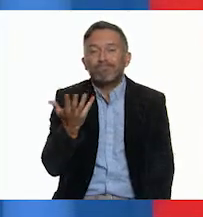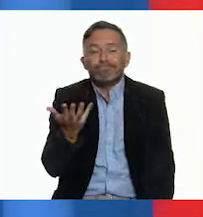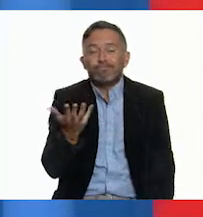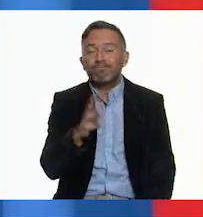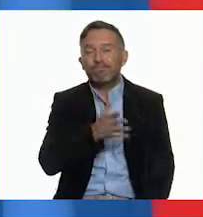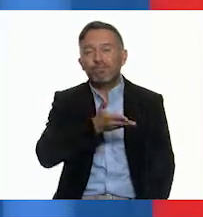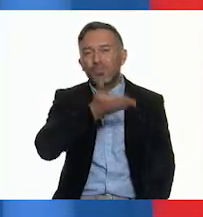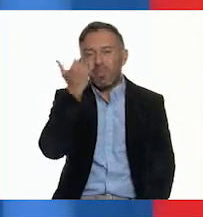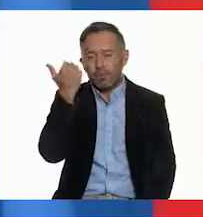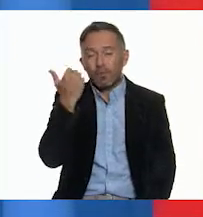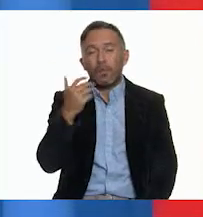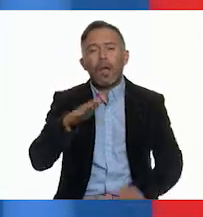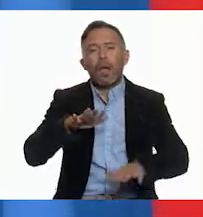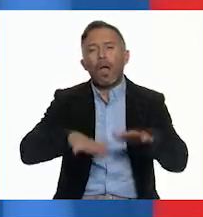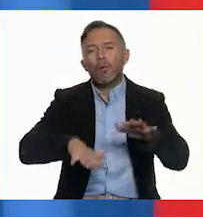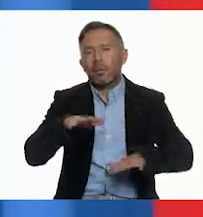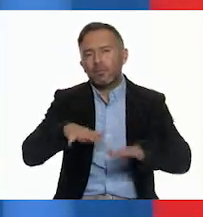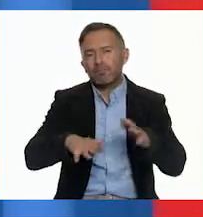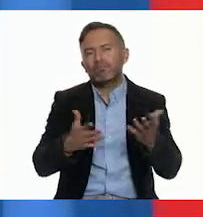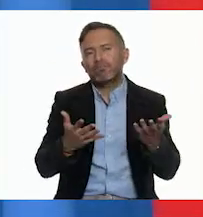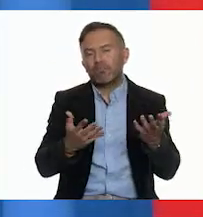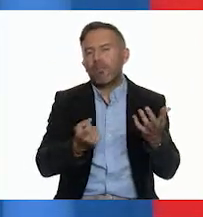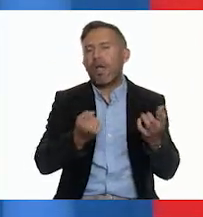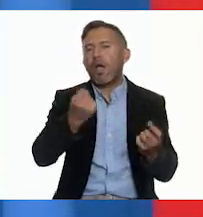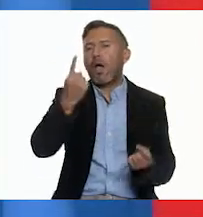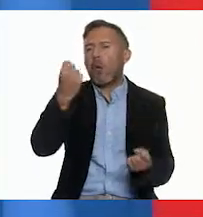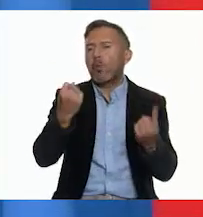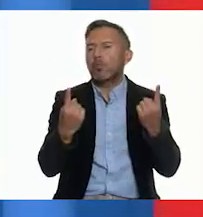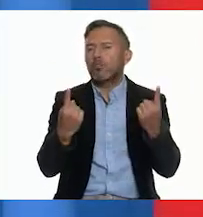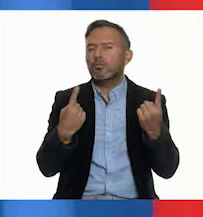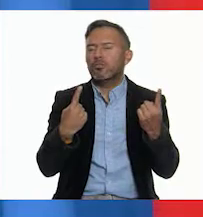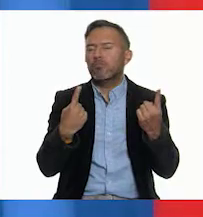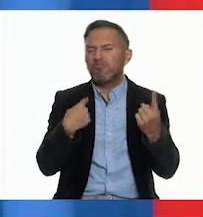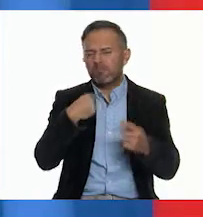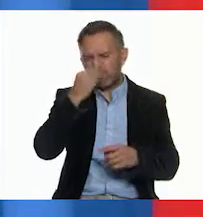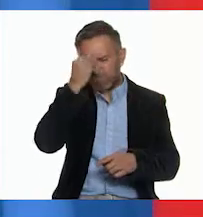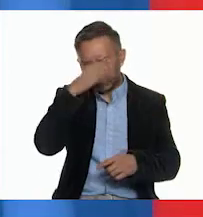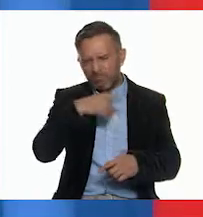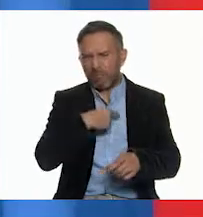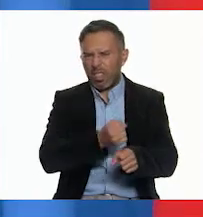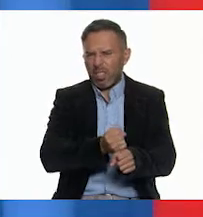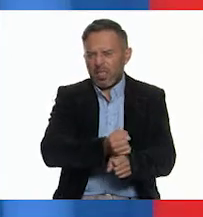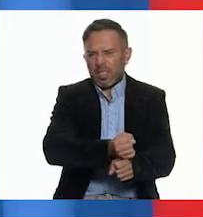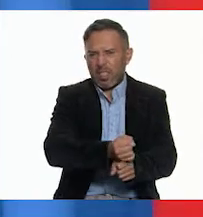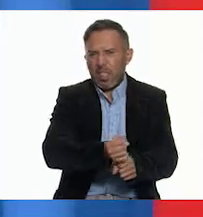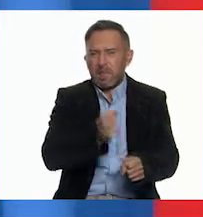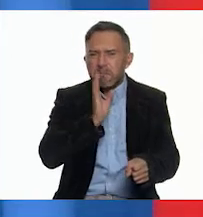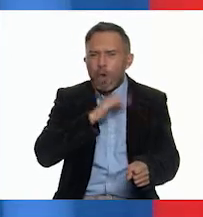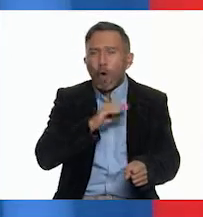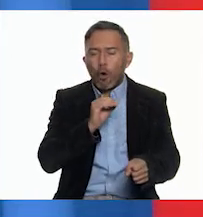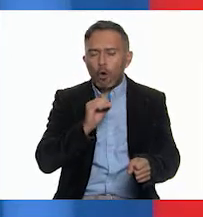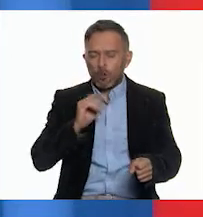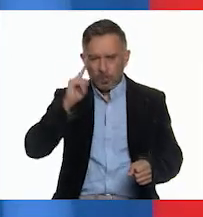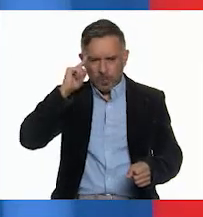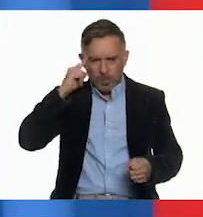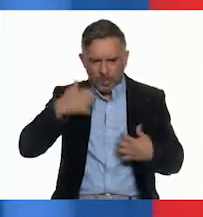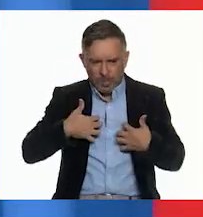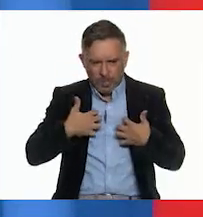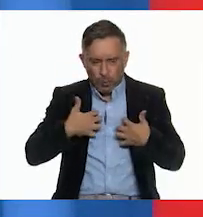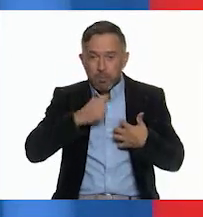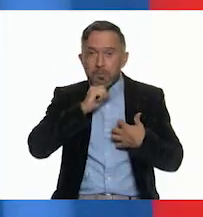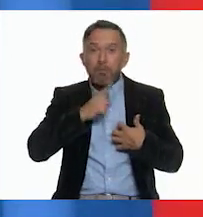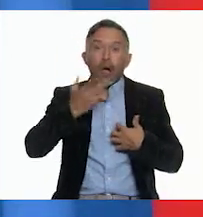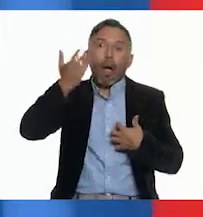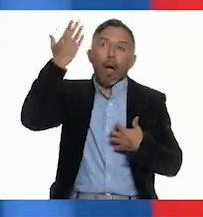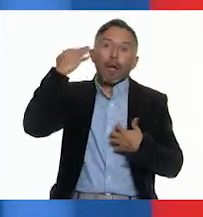parece que a veces, pues, alguien puede hacer cosas malas porque está enojado o enojada. o porque también le hicieron cosas malas antes, o